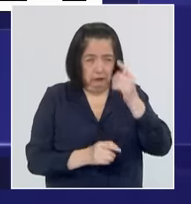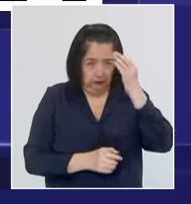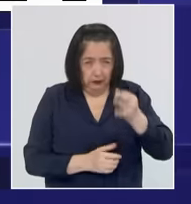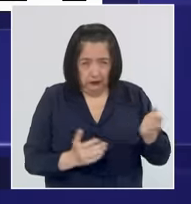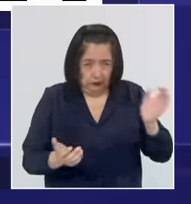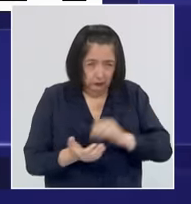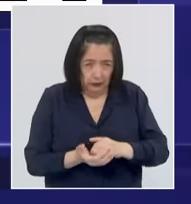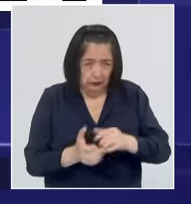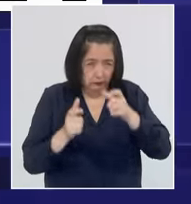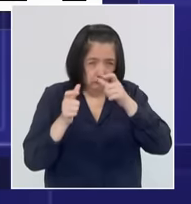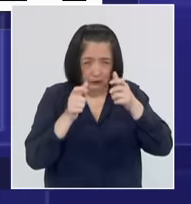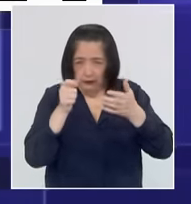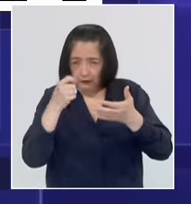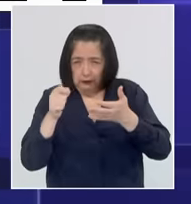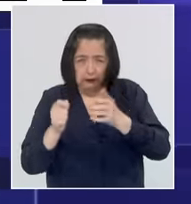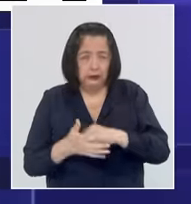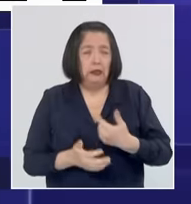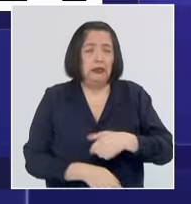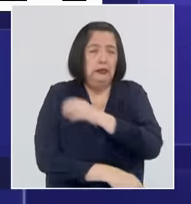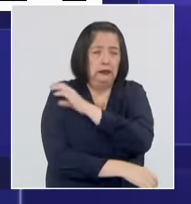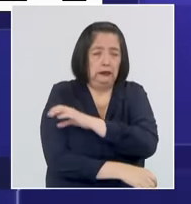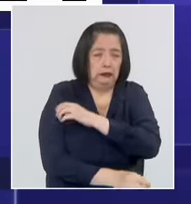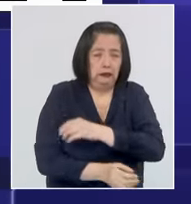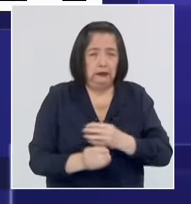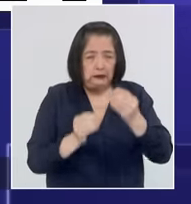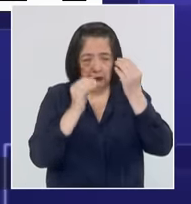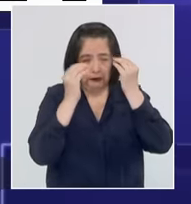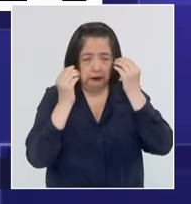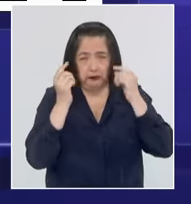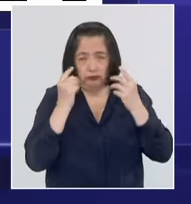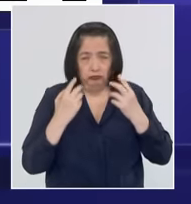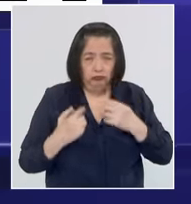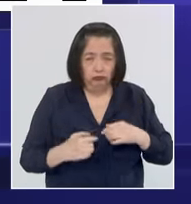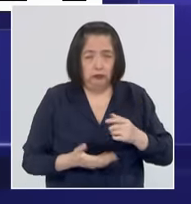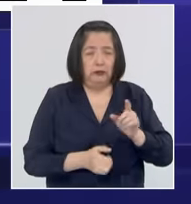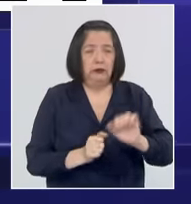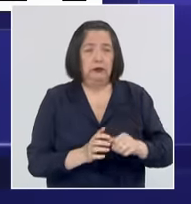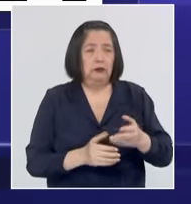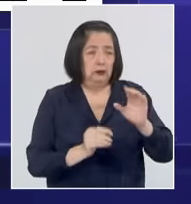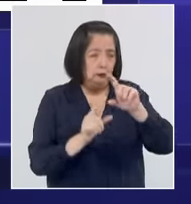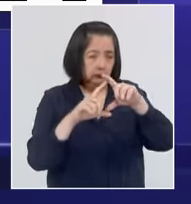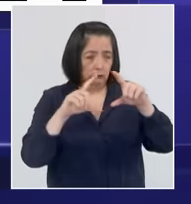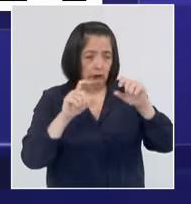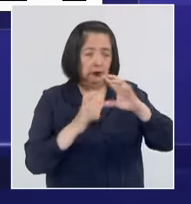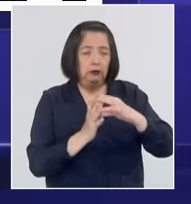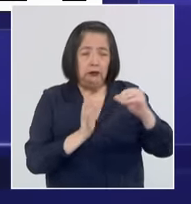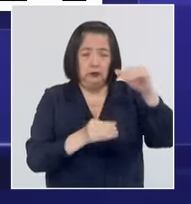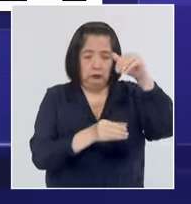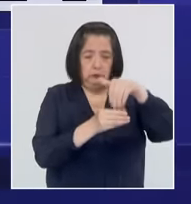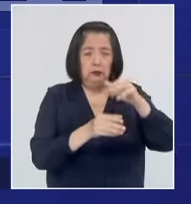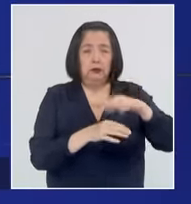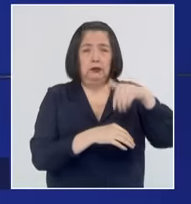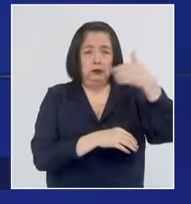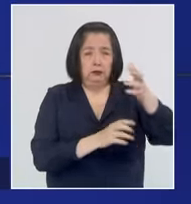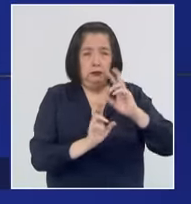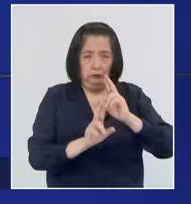más fiscalización en las clínicas de cirugía plástica? Escanee el código QR, participe, vote de nuestra encuesta. Más adelante vamos a compartir los resultados.